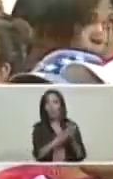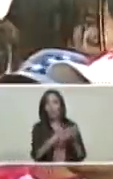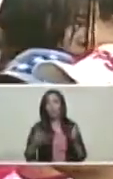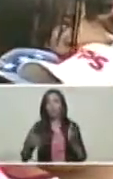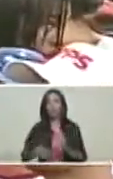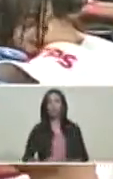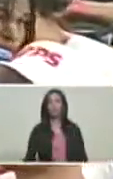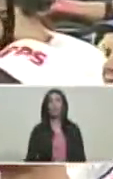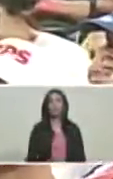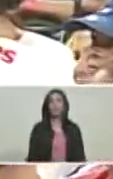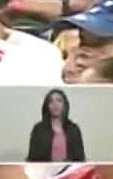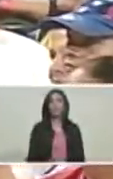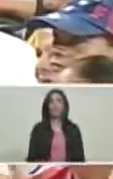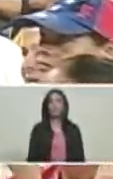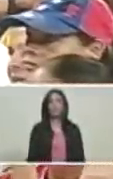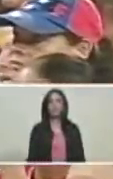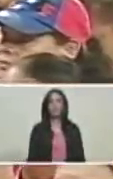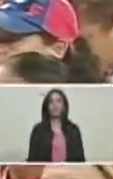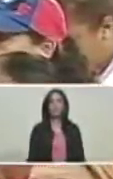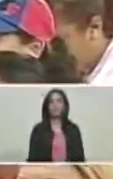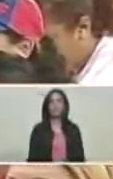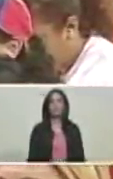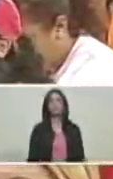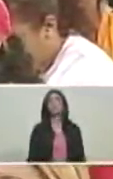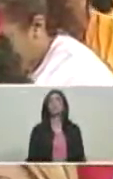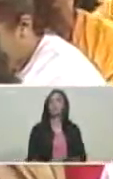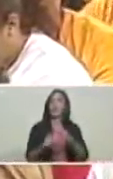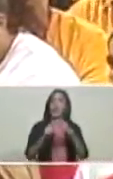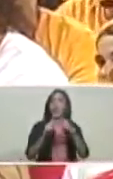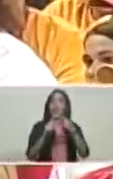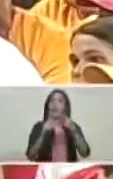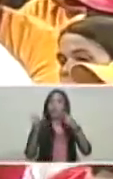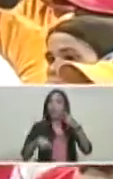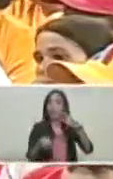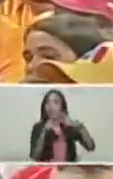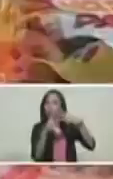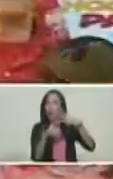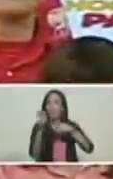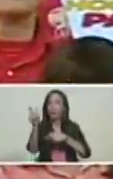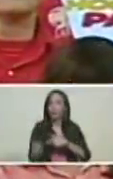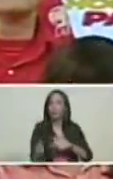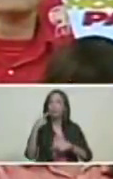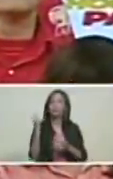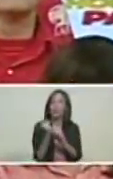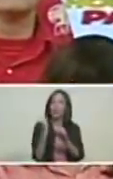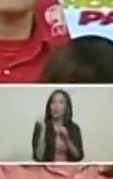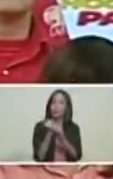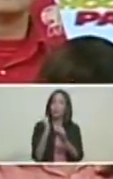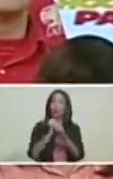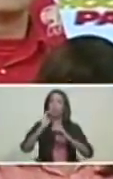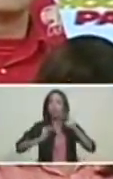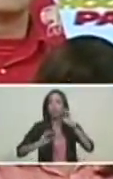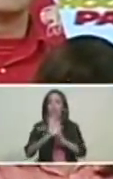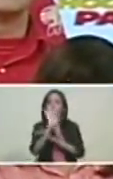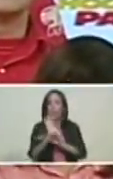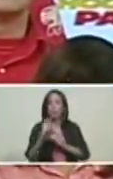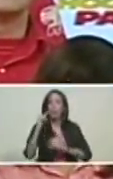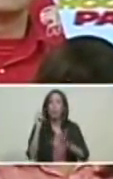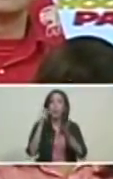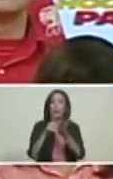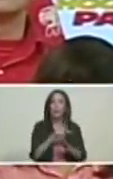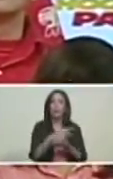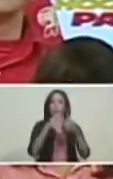Posteriormente, dos compatriotas brigadistas hicieron también un balance de la participación